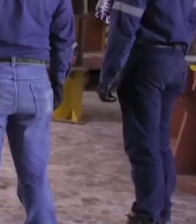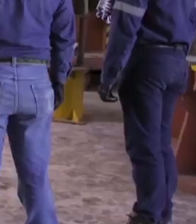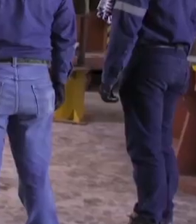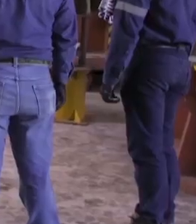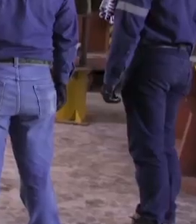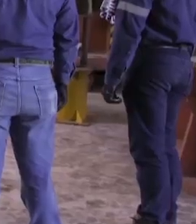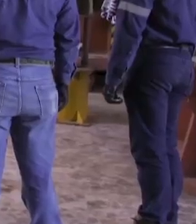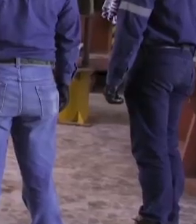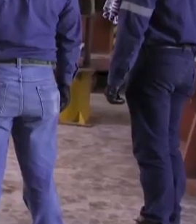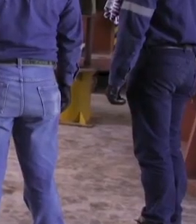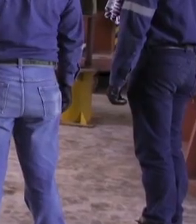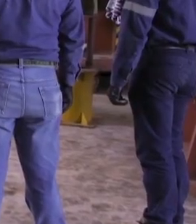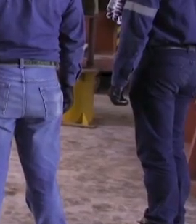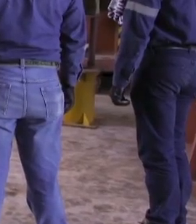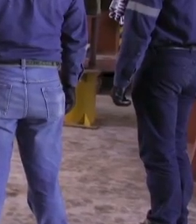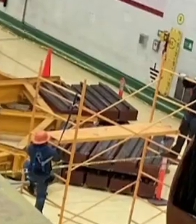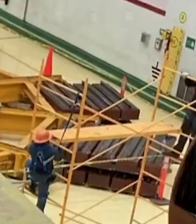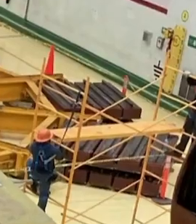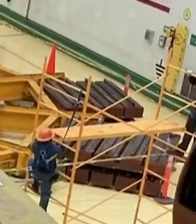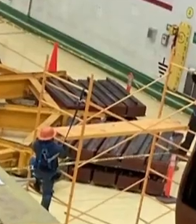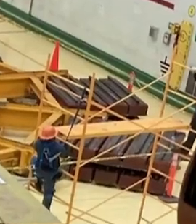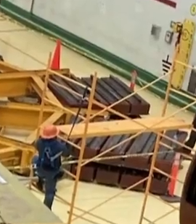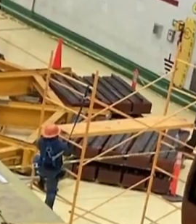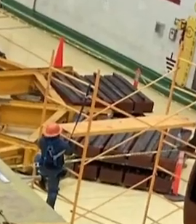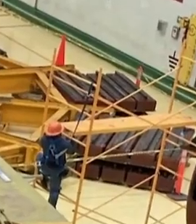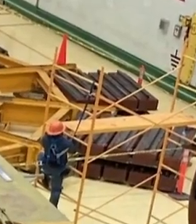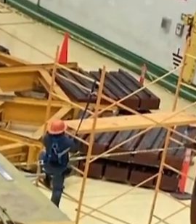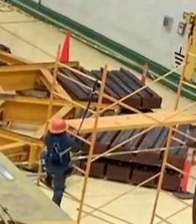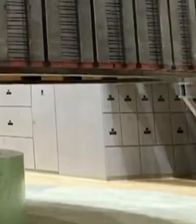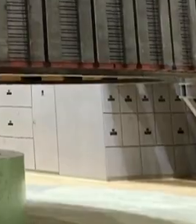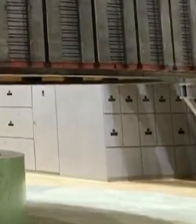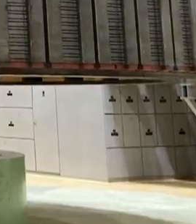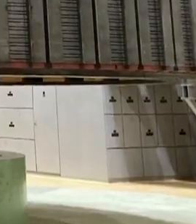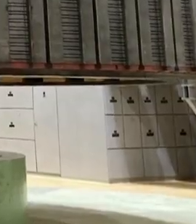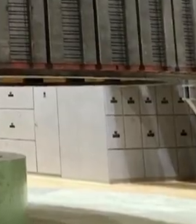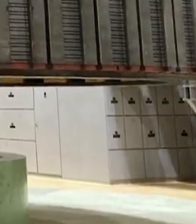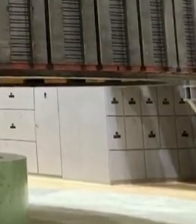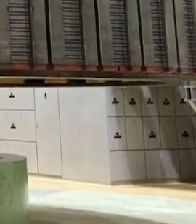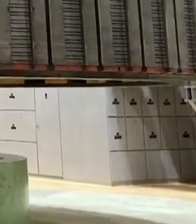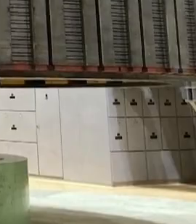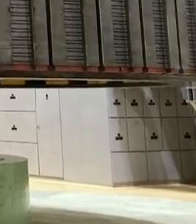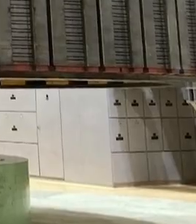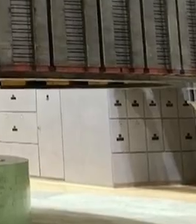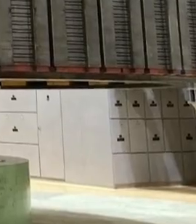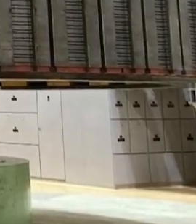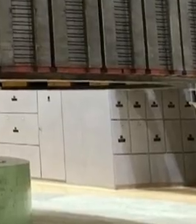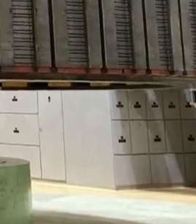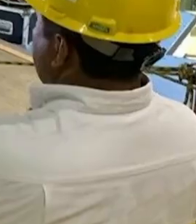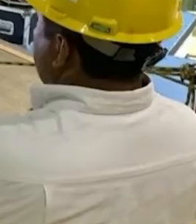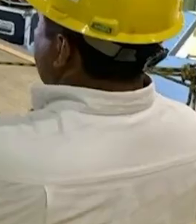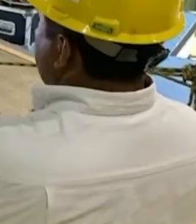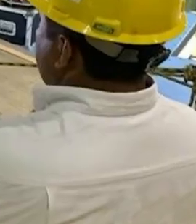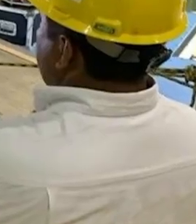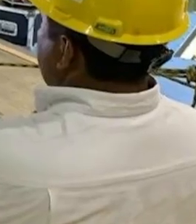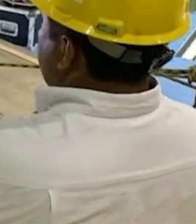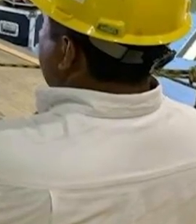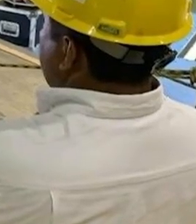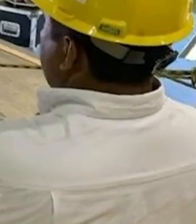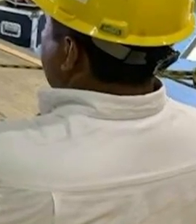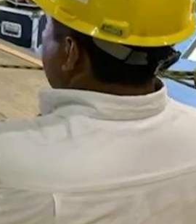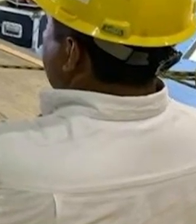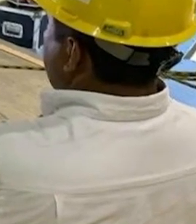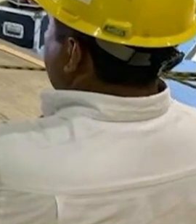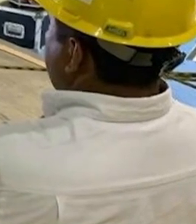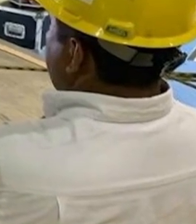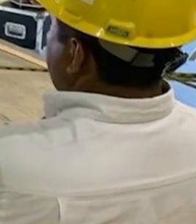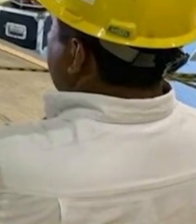físico 91%. El Caracol, avance físico 82%. Zimapán,